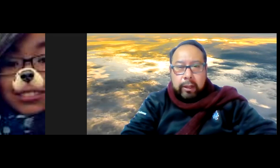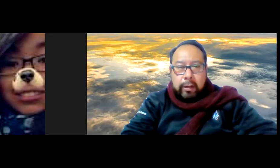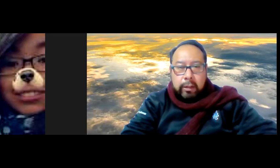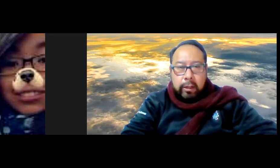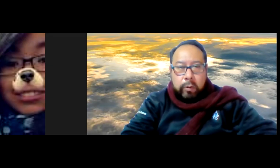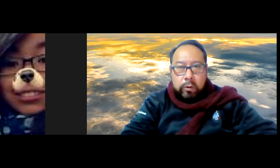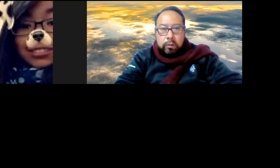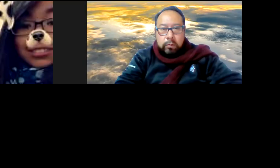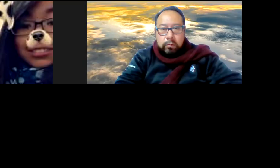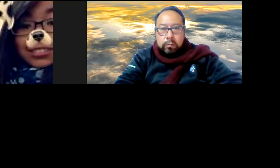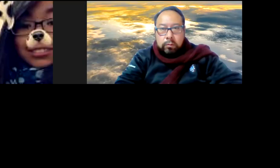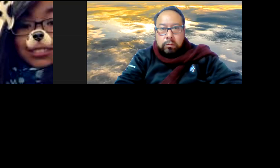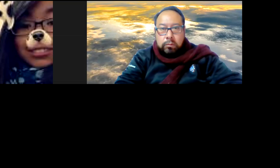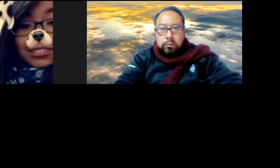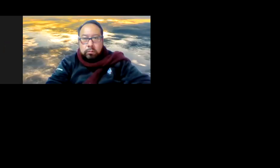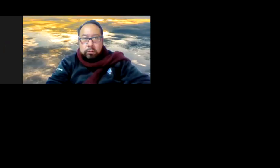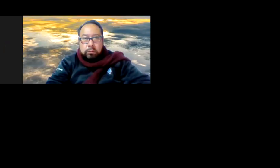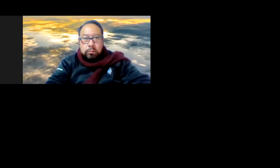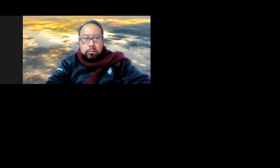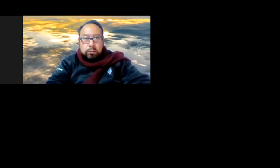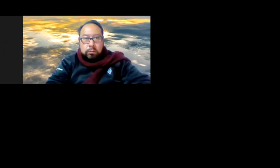Bueno, pues ya regresamos.